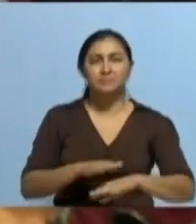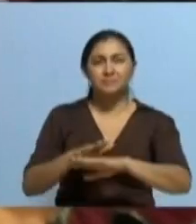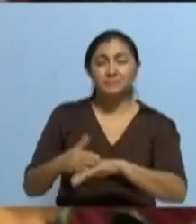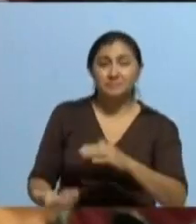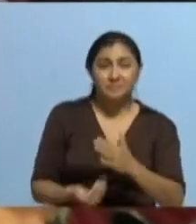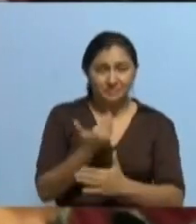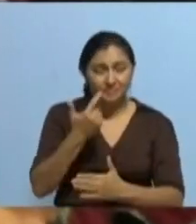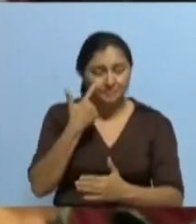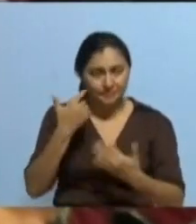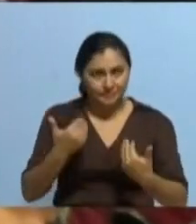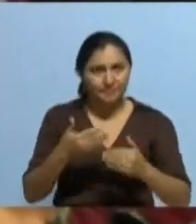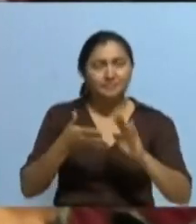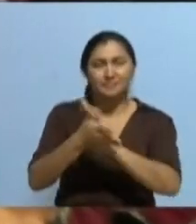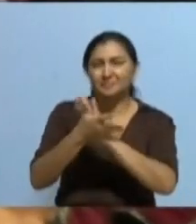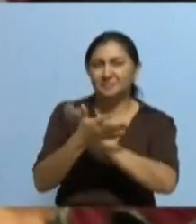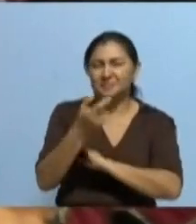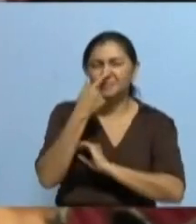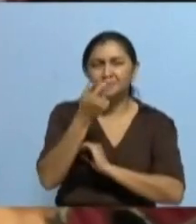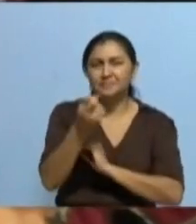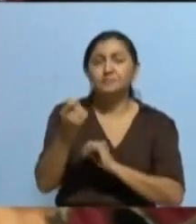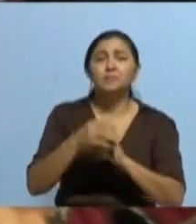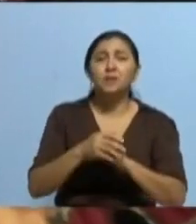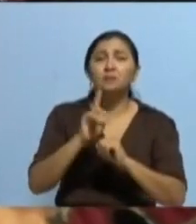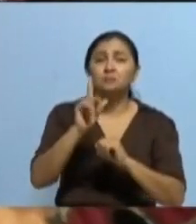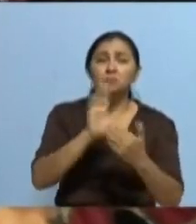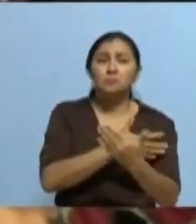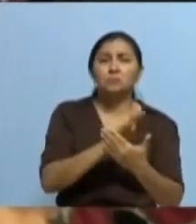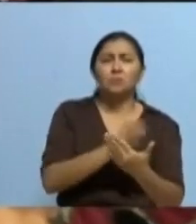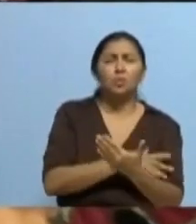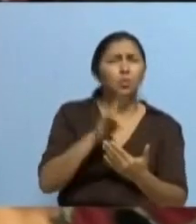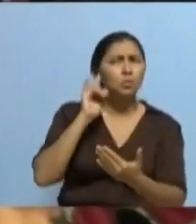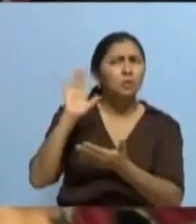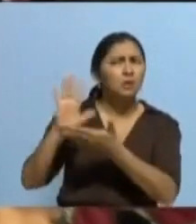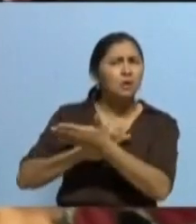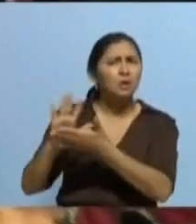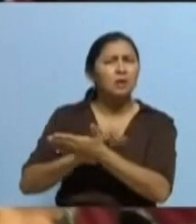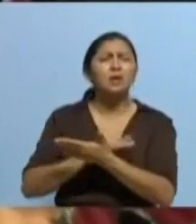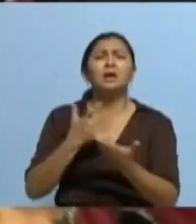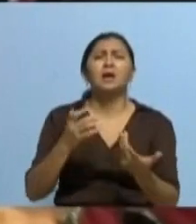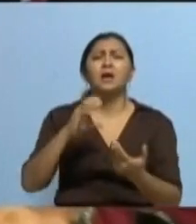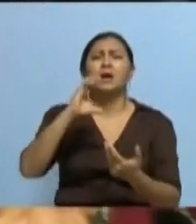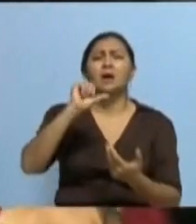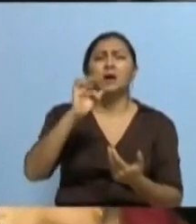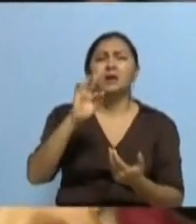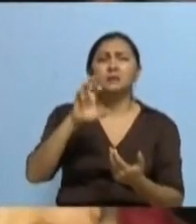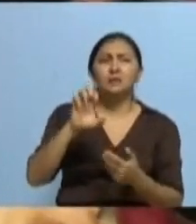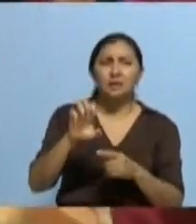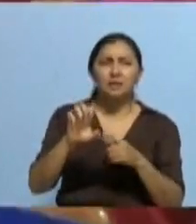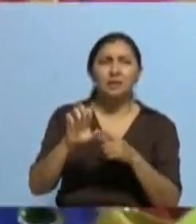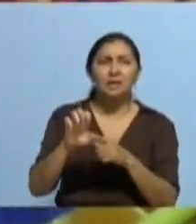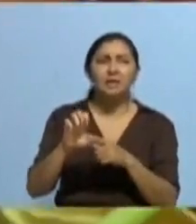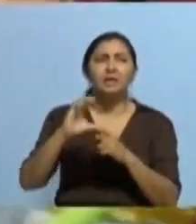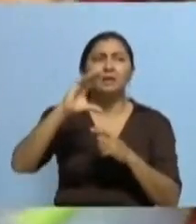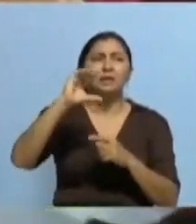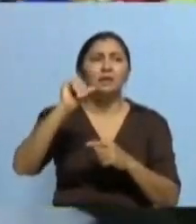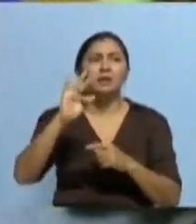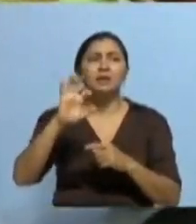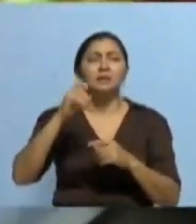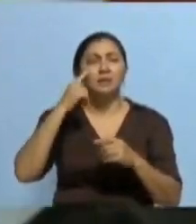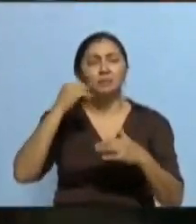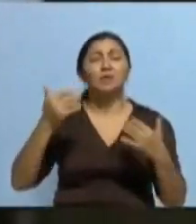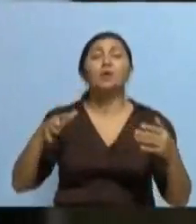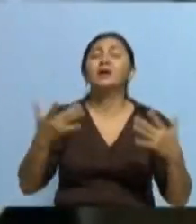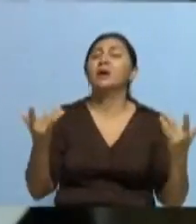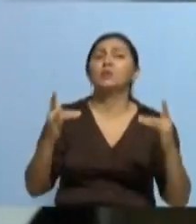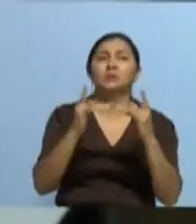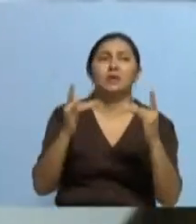Tengo un dato curioso para todos ustedes. Yo sé que hay una canción que ustedes escuchan, que el catre. ¿Qué es el catre? Se lo voy a presentar. El catre es esto, una